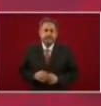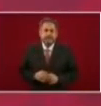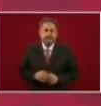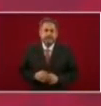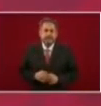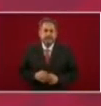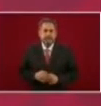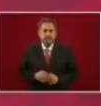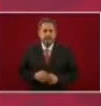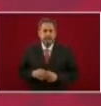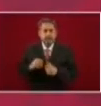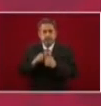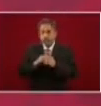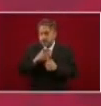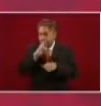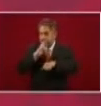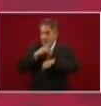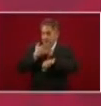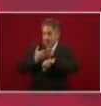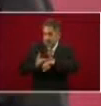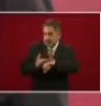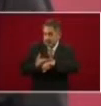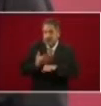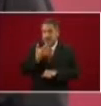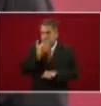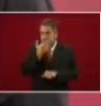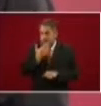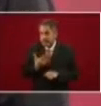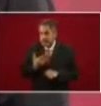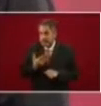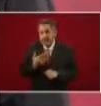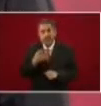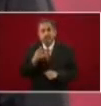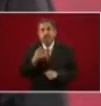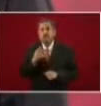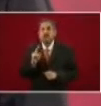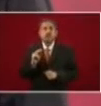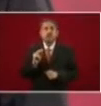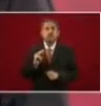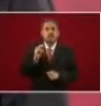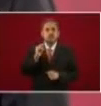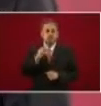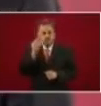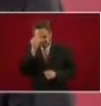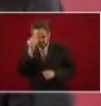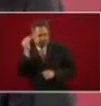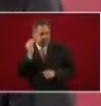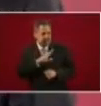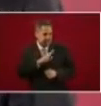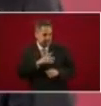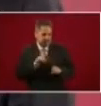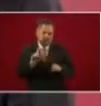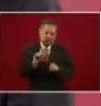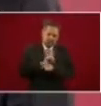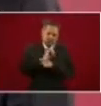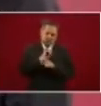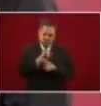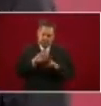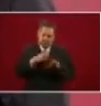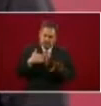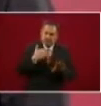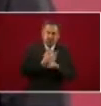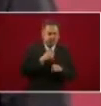con responsabilidad y sin ánimo persecutorio este